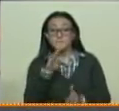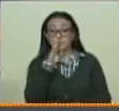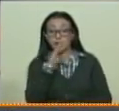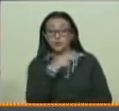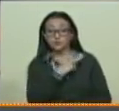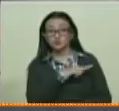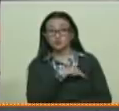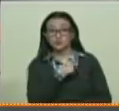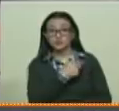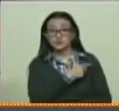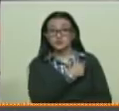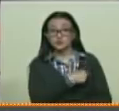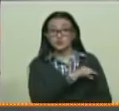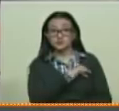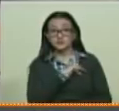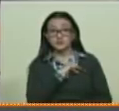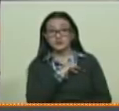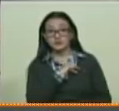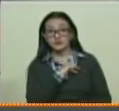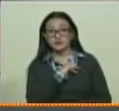también era el principal